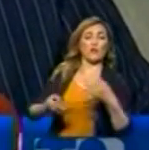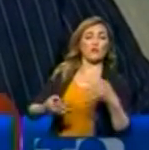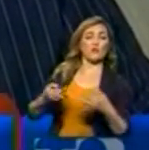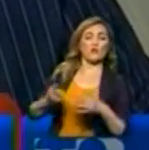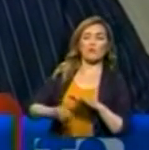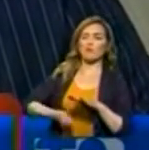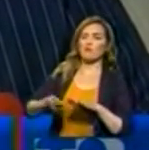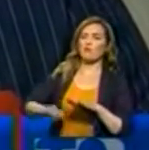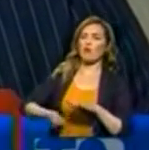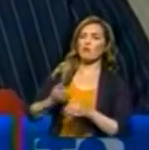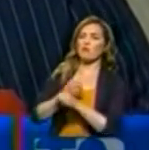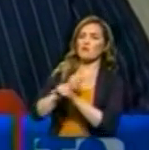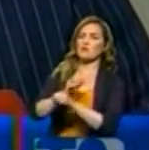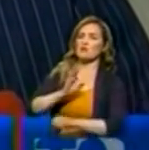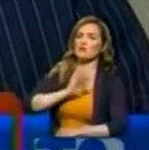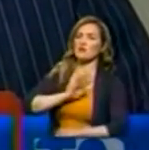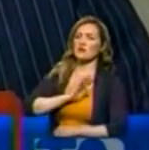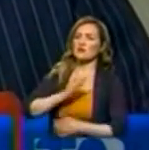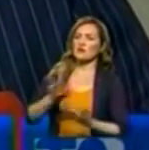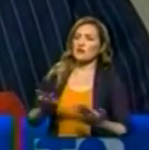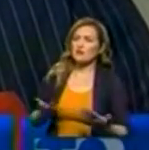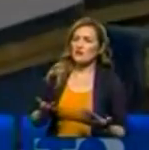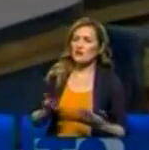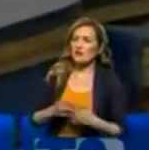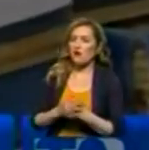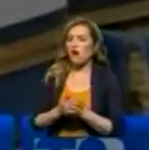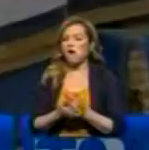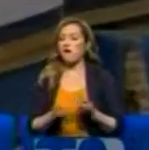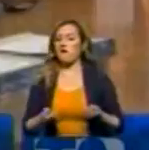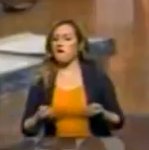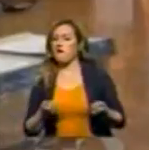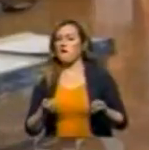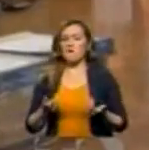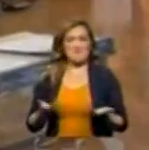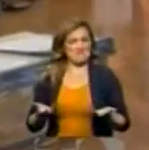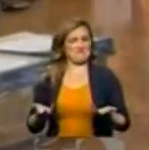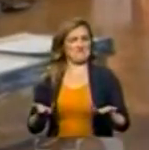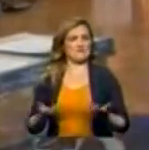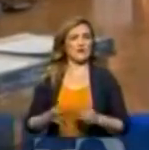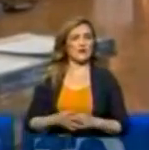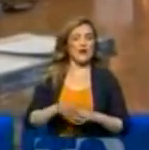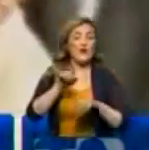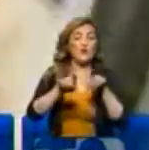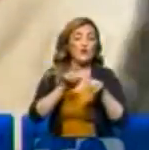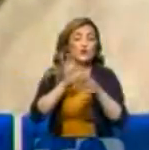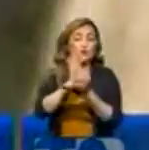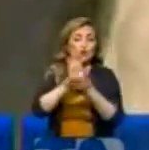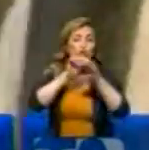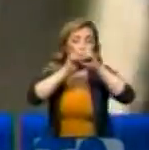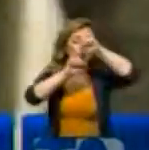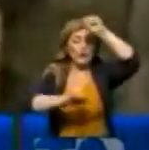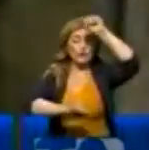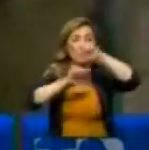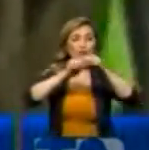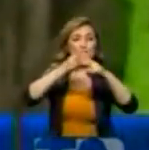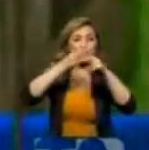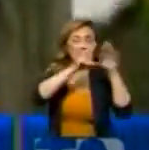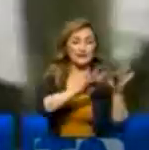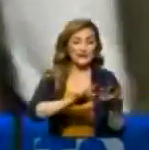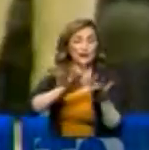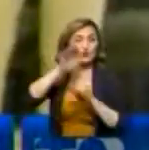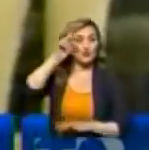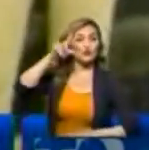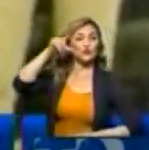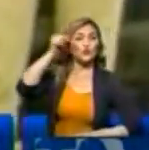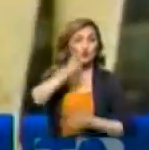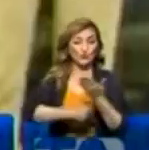las defensas técnicas a sus arbitrios. No obstante, hubo revelaciones y entre ellas el testimonio del exsecretario de la